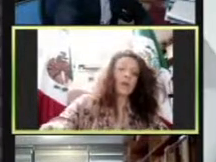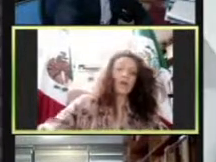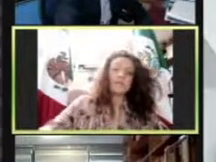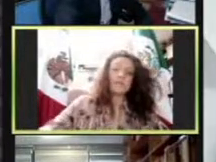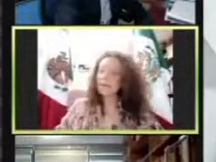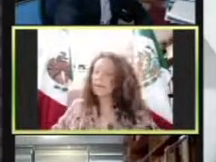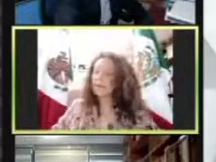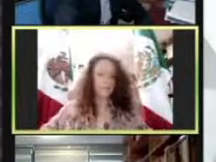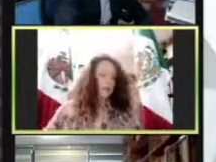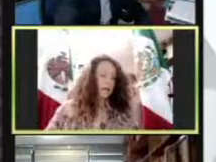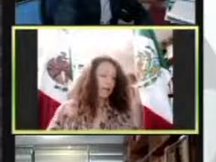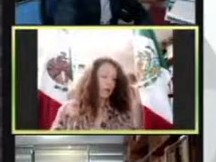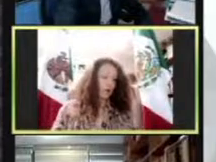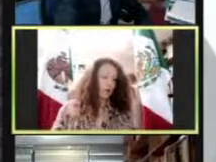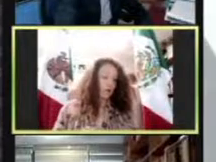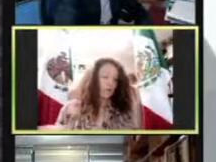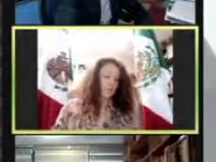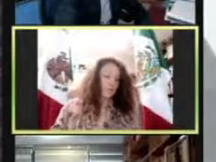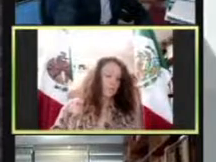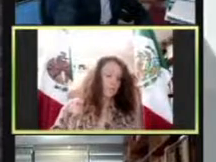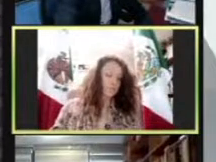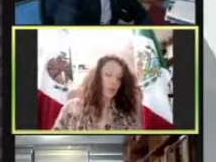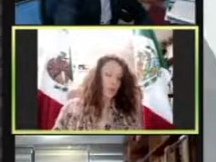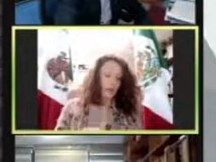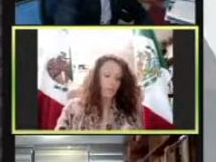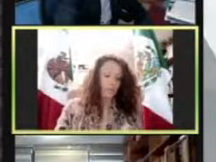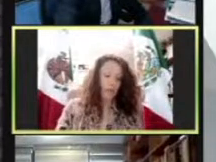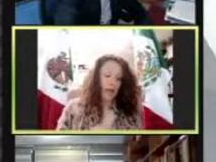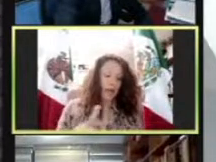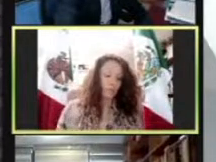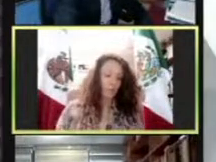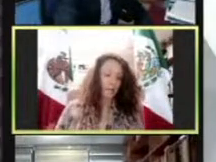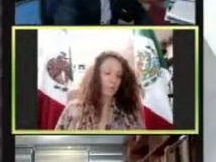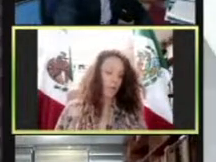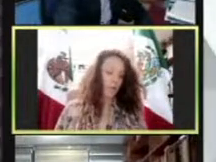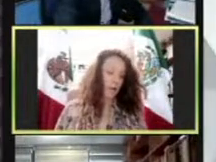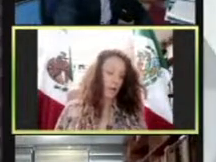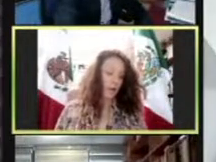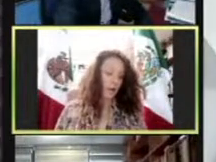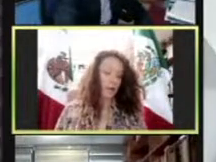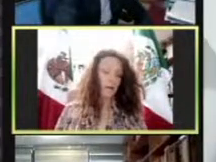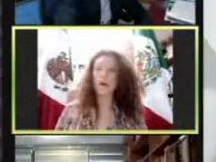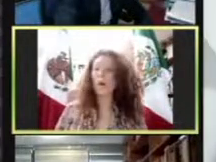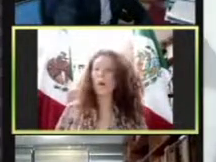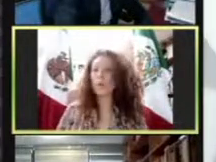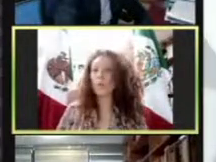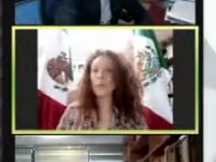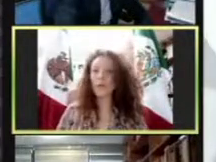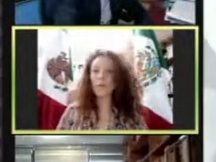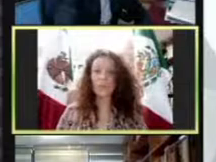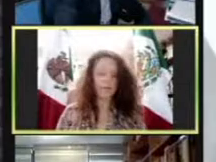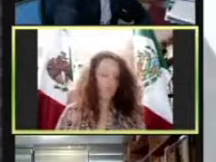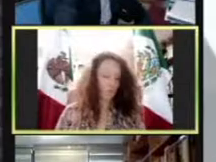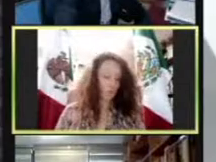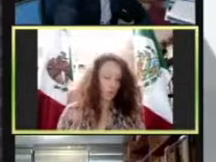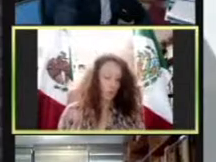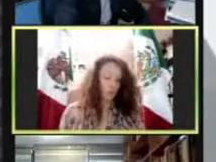Cierres el sistema electrónico de votación. ¿Falta alguna diputada o diputado de emitir su